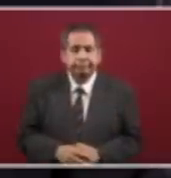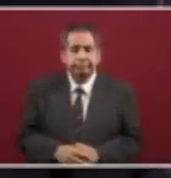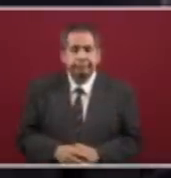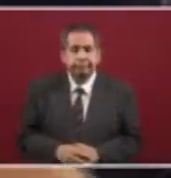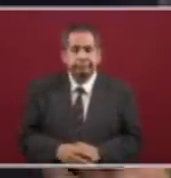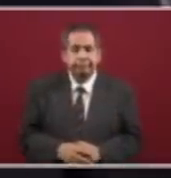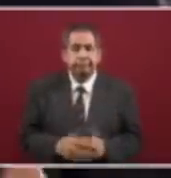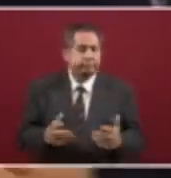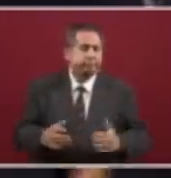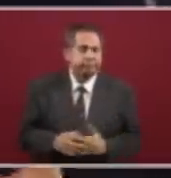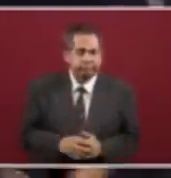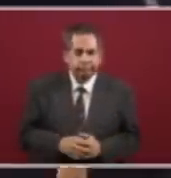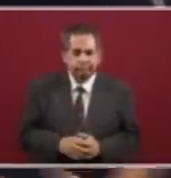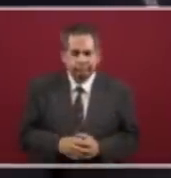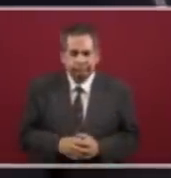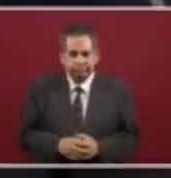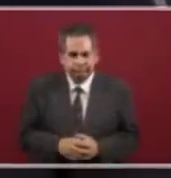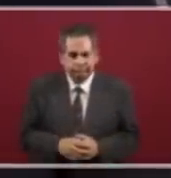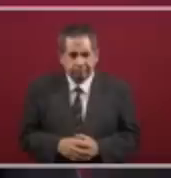cuándo